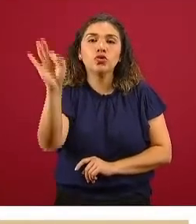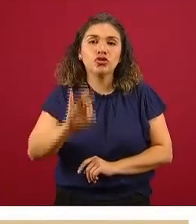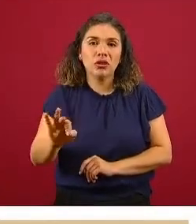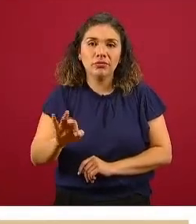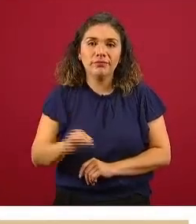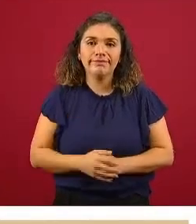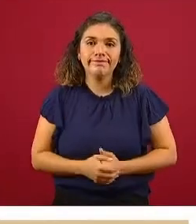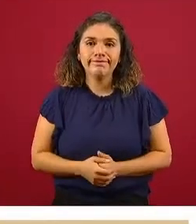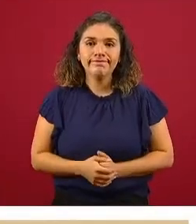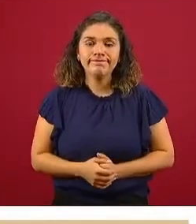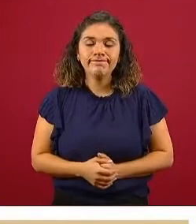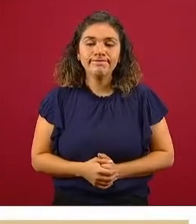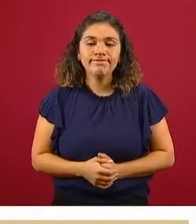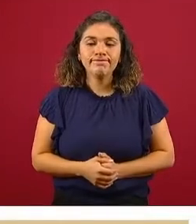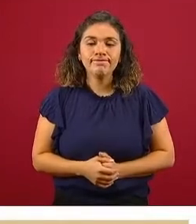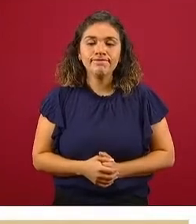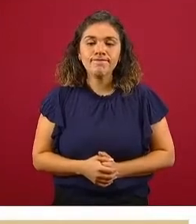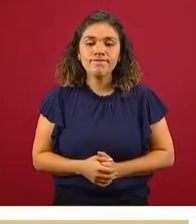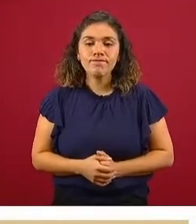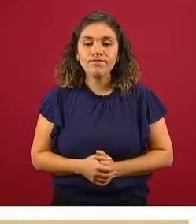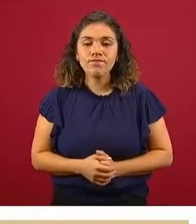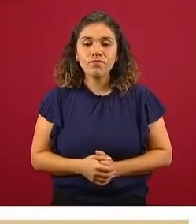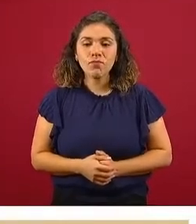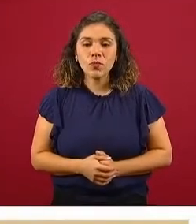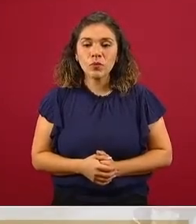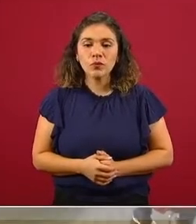0.48%. La que sigue, por favor.